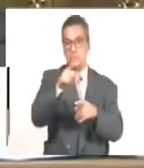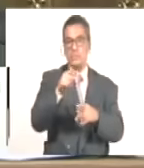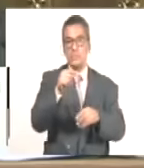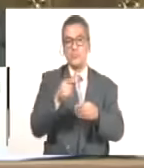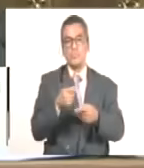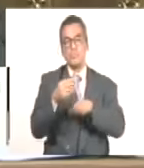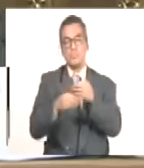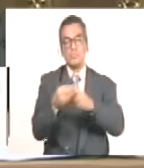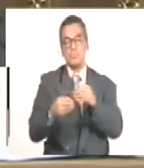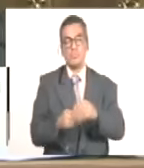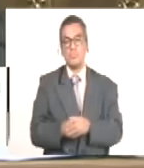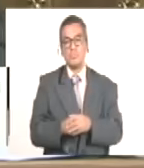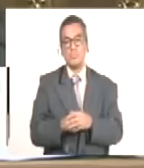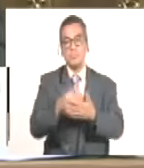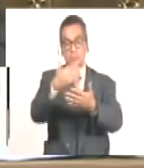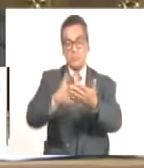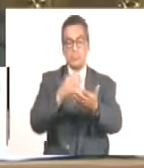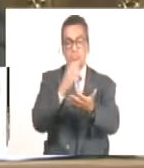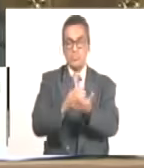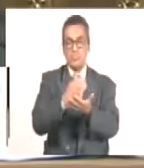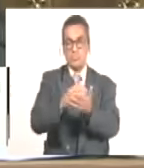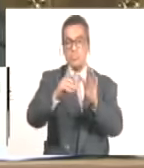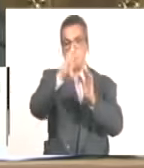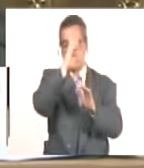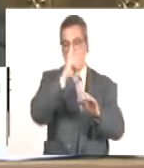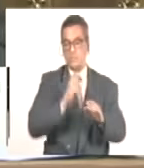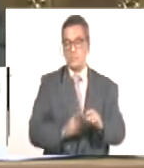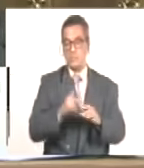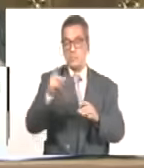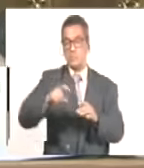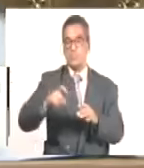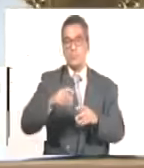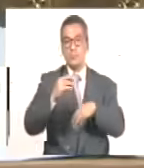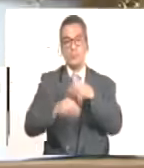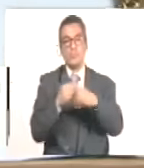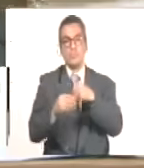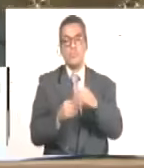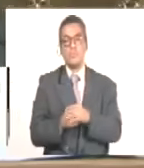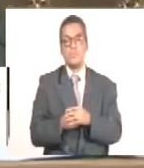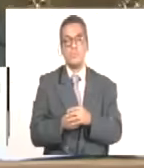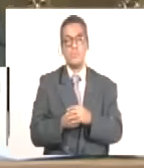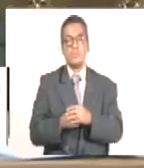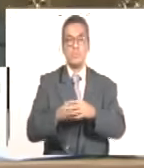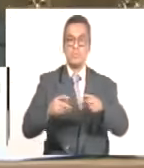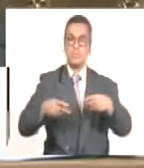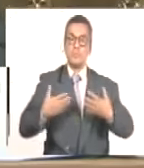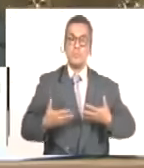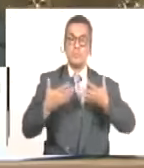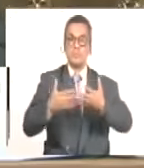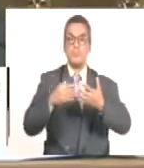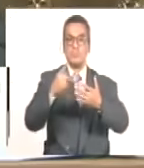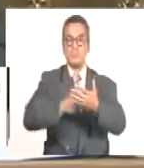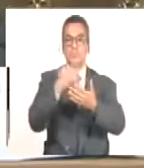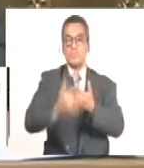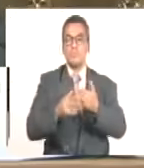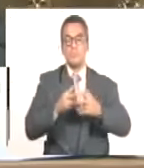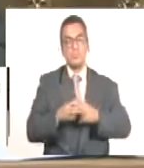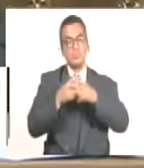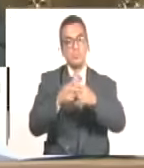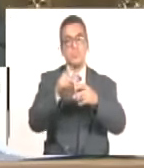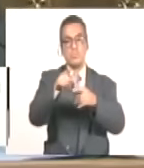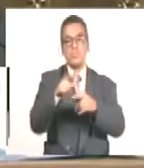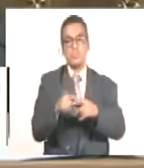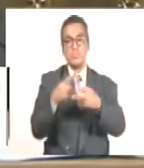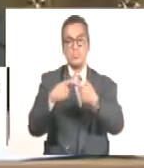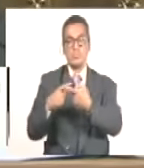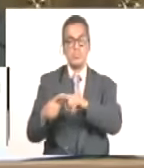del cual se trate. El certificado de la discapacidad será requerido a los efectos del goce del beneficio, programas y prestaciones y